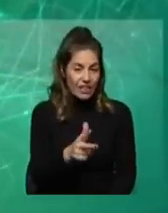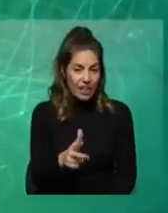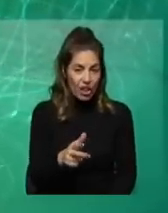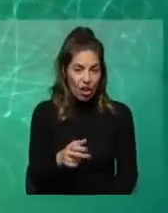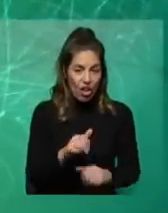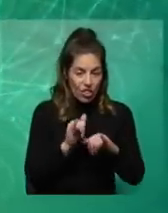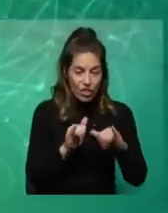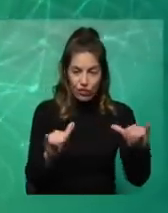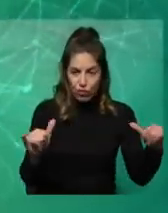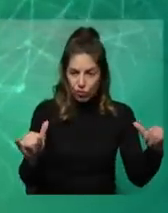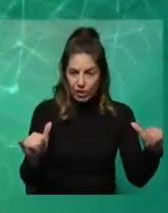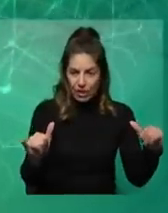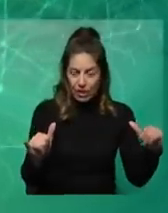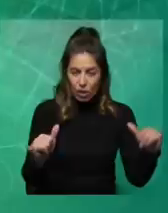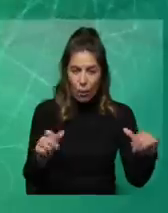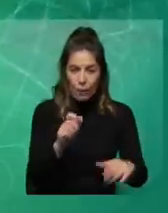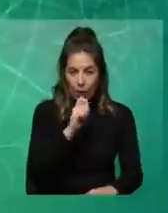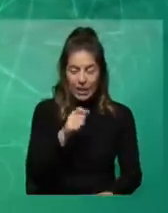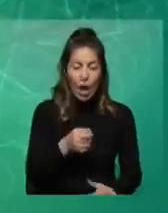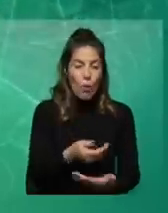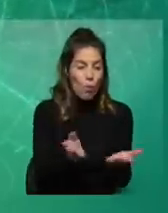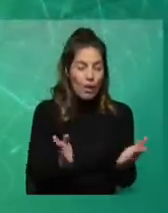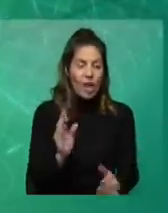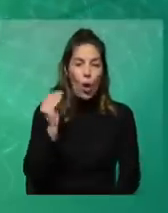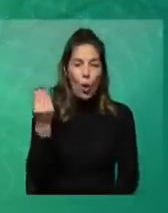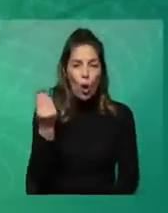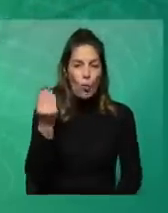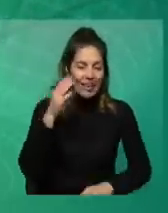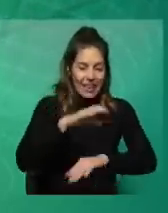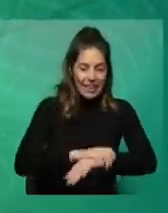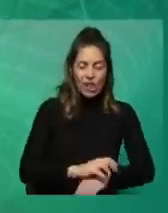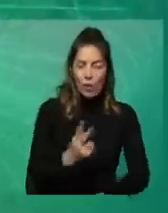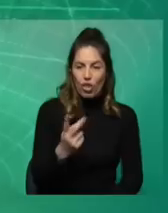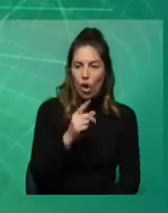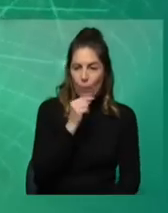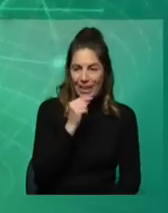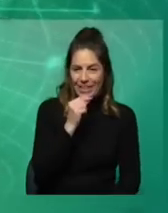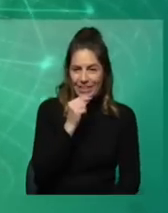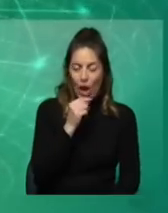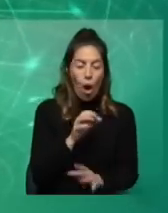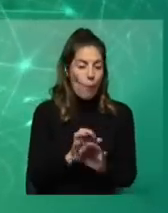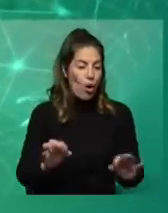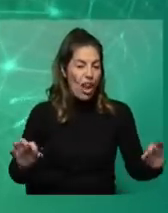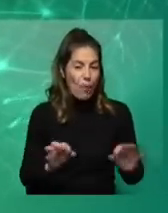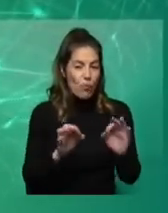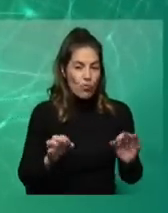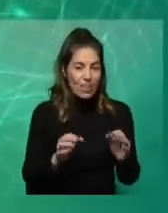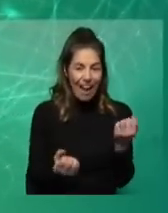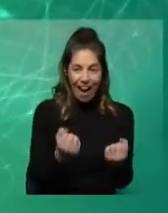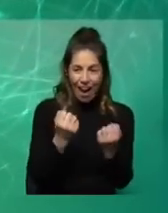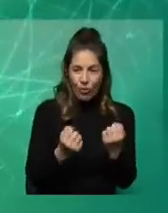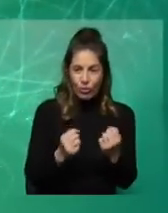la periodista Laura dokarmo muestra como un joven era detenido por dos policías frente a la jefatura por tener la música de su auto a todo volumen